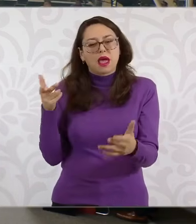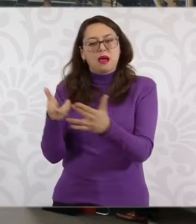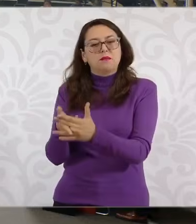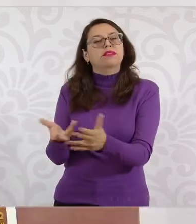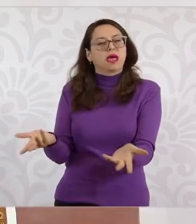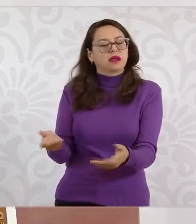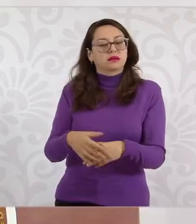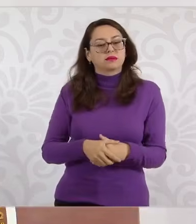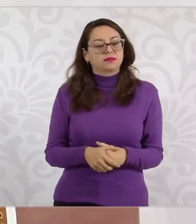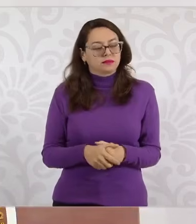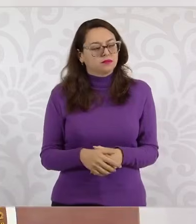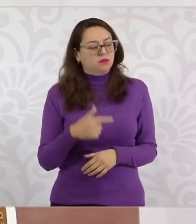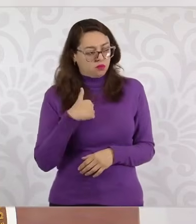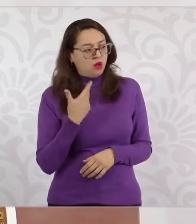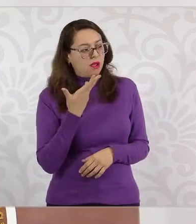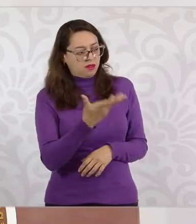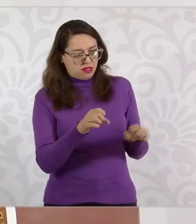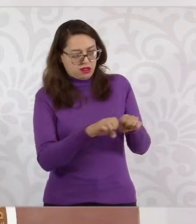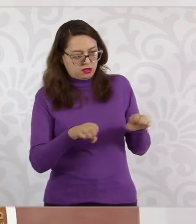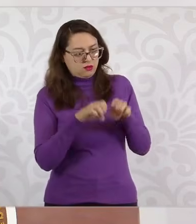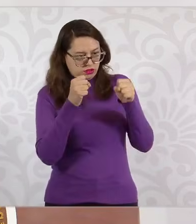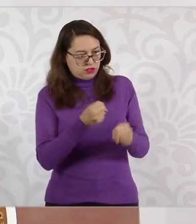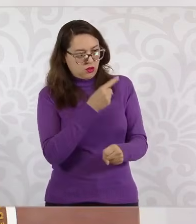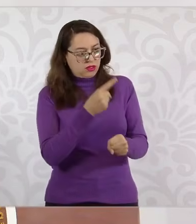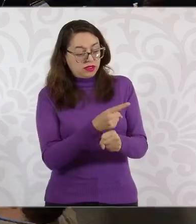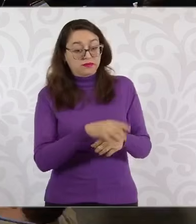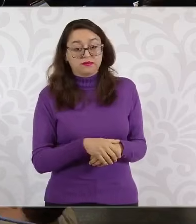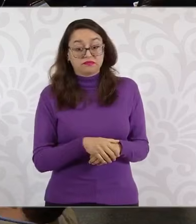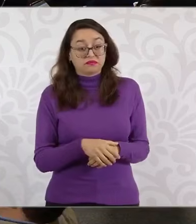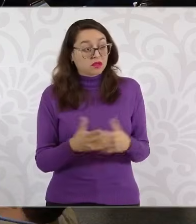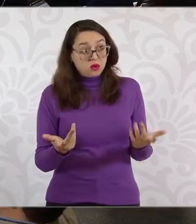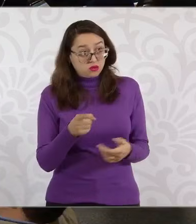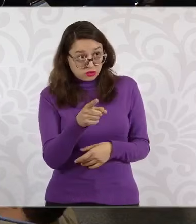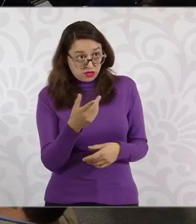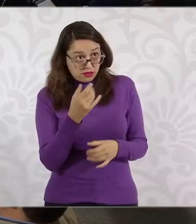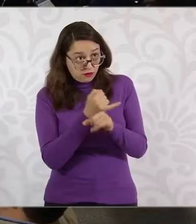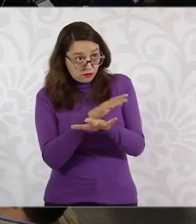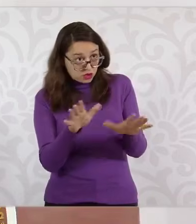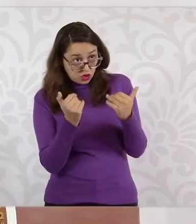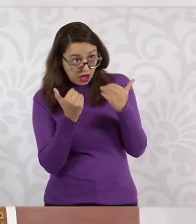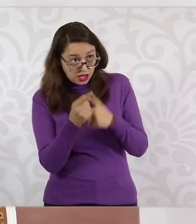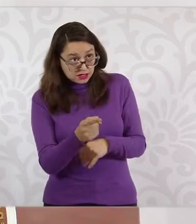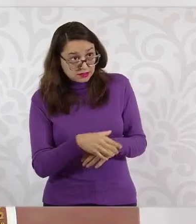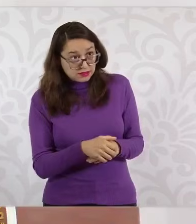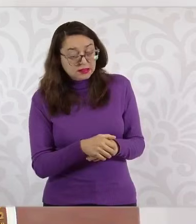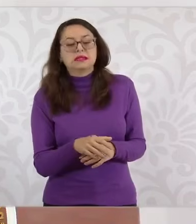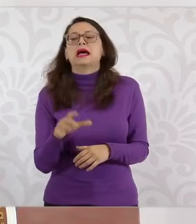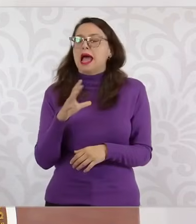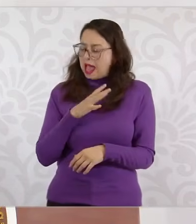pedimos al Gabinete de Seguridad que pueda dar más información. ¿No se había abordado en las mesas? Sí hay una